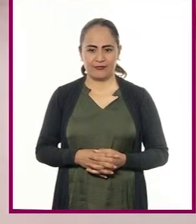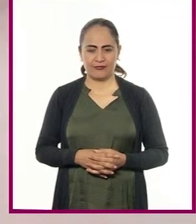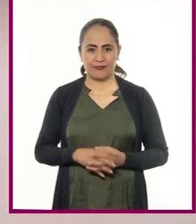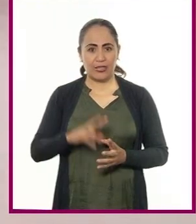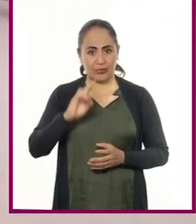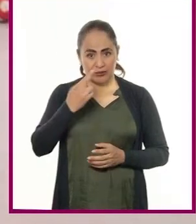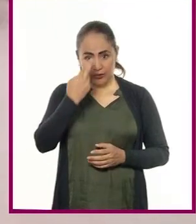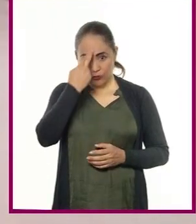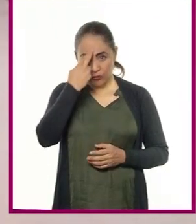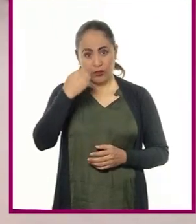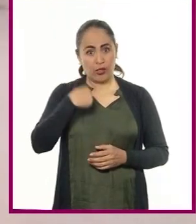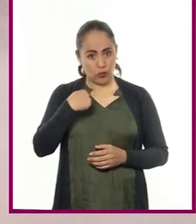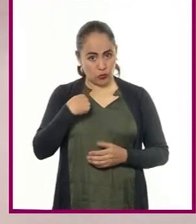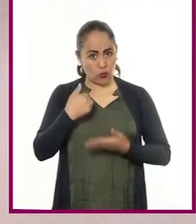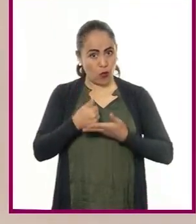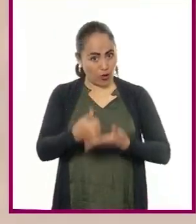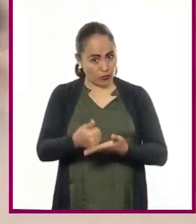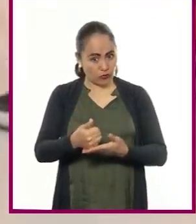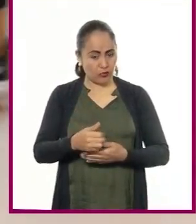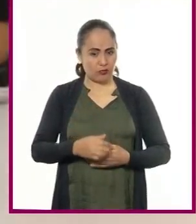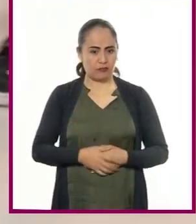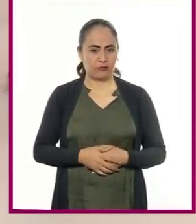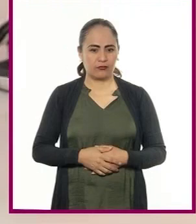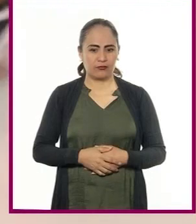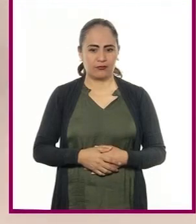Recuerden que yo estoy para ayudar.